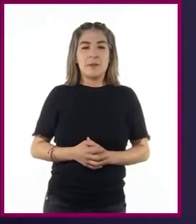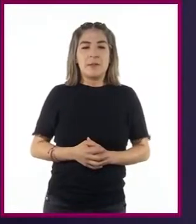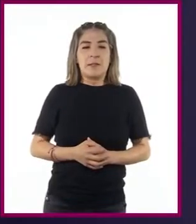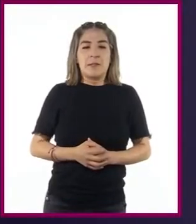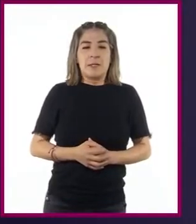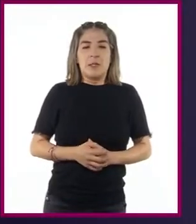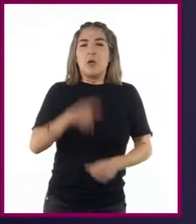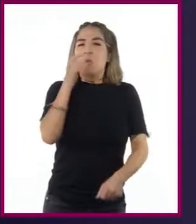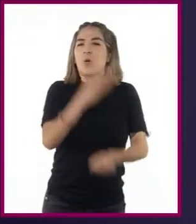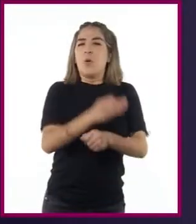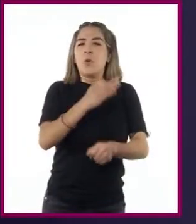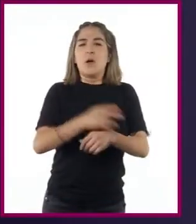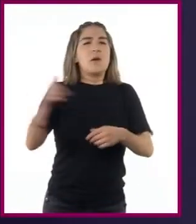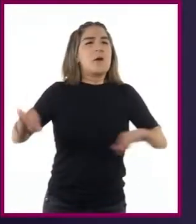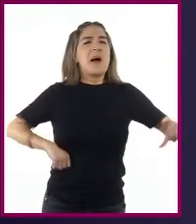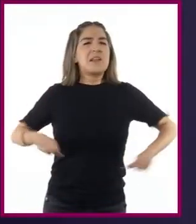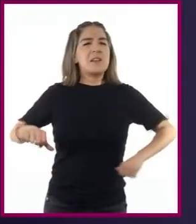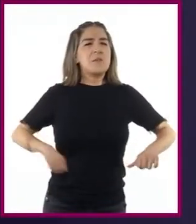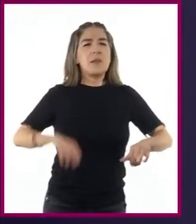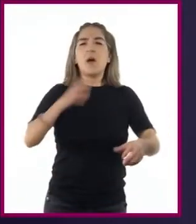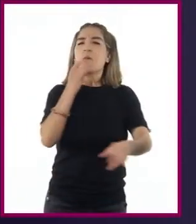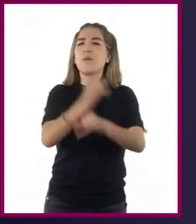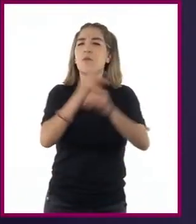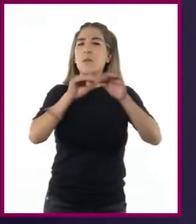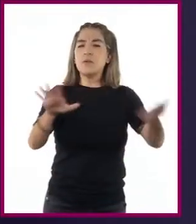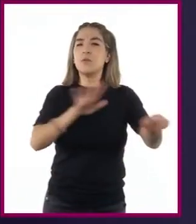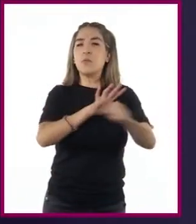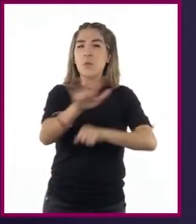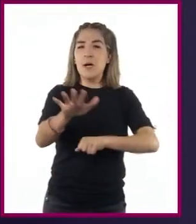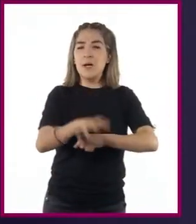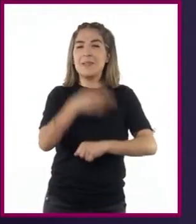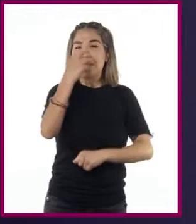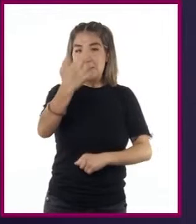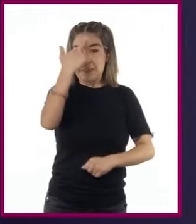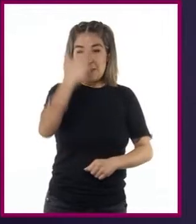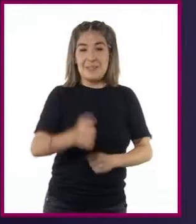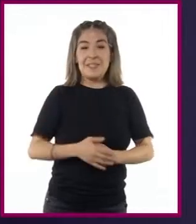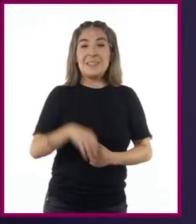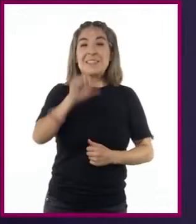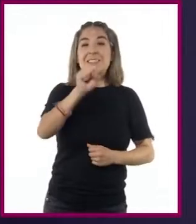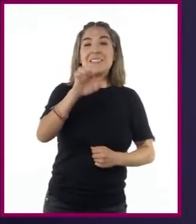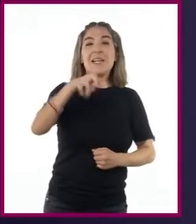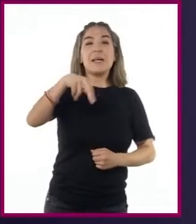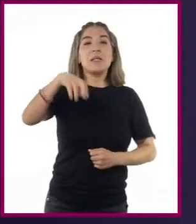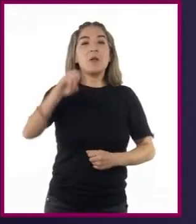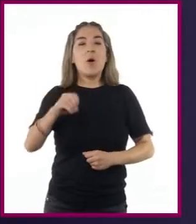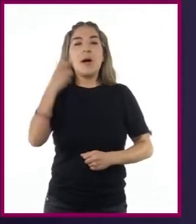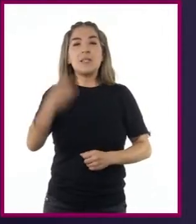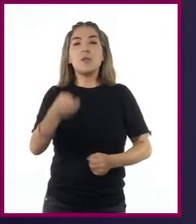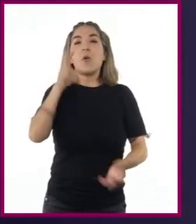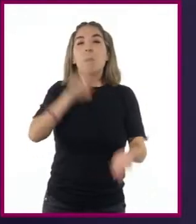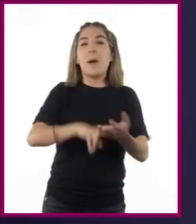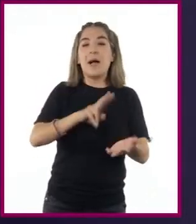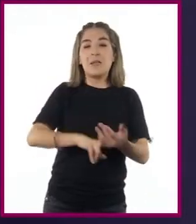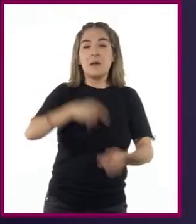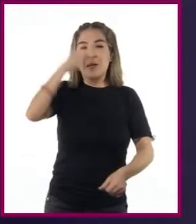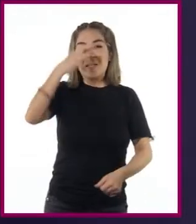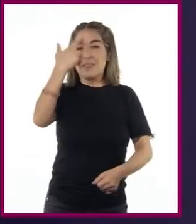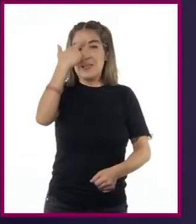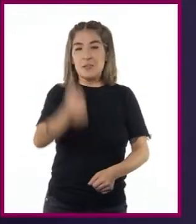El reto proporciona como dato la razón seno y solicita el valor de la